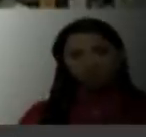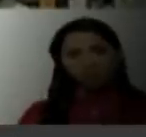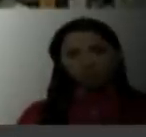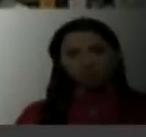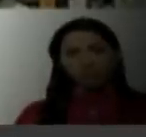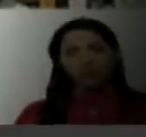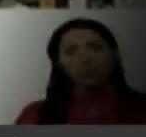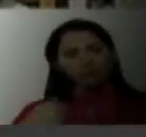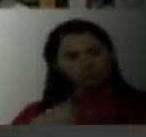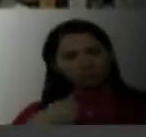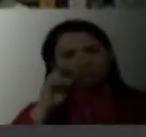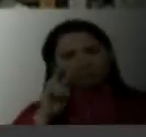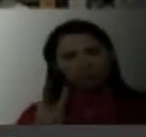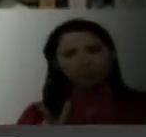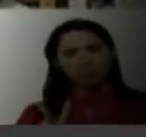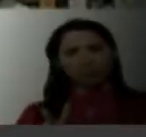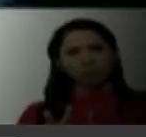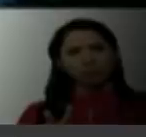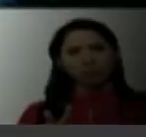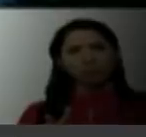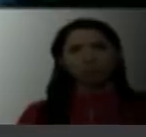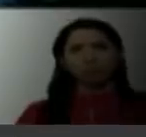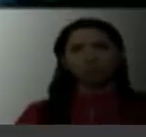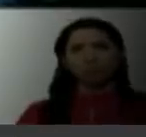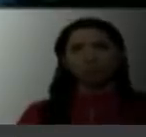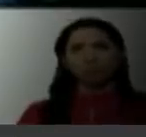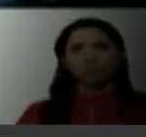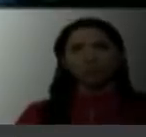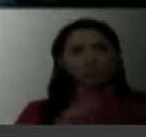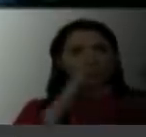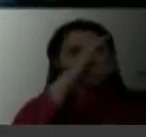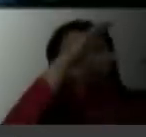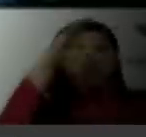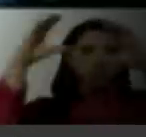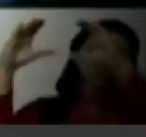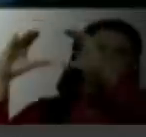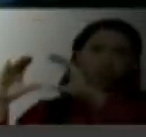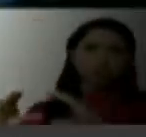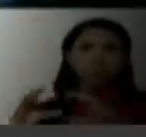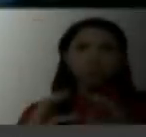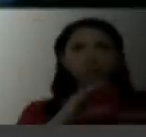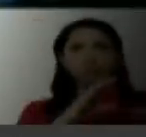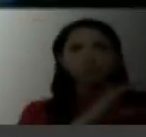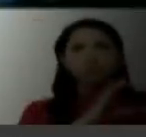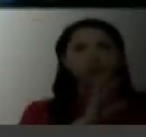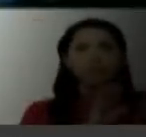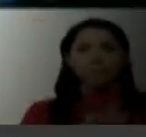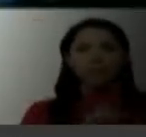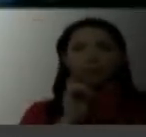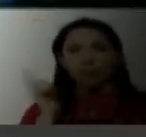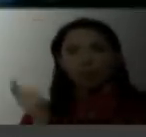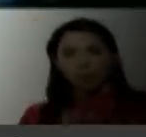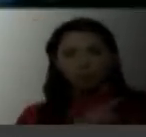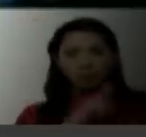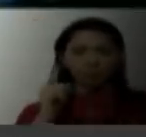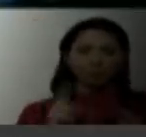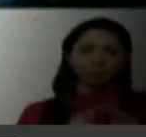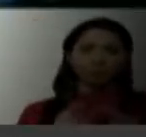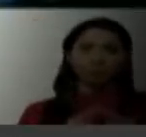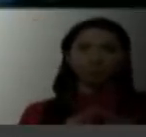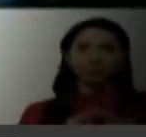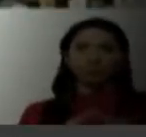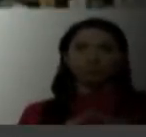más avanzada con respecto a las reivindicaciones y los derechos de los trabajadores y las trabajadoras. Por su parte,